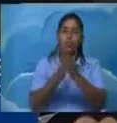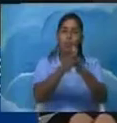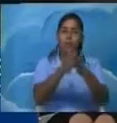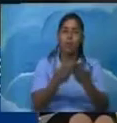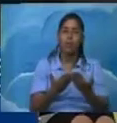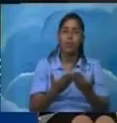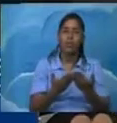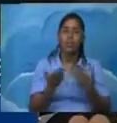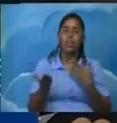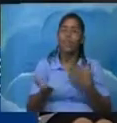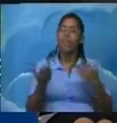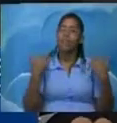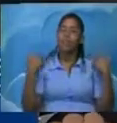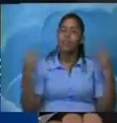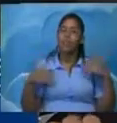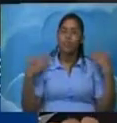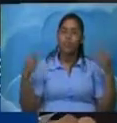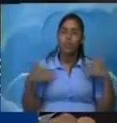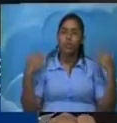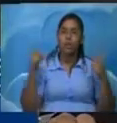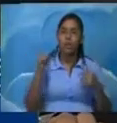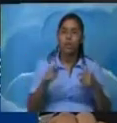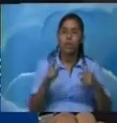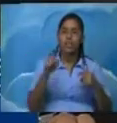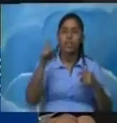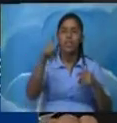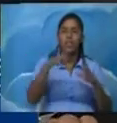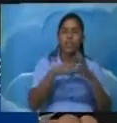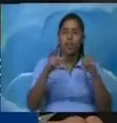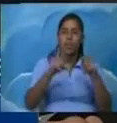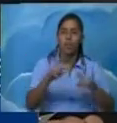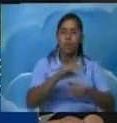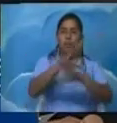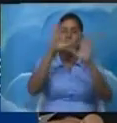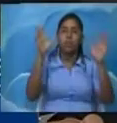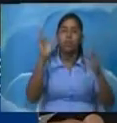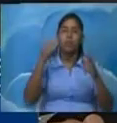que disfrutamos acá en los matutinos. Vamos al primero,